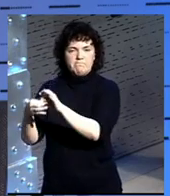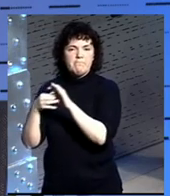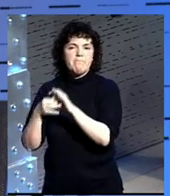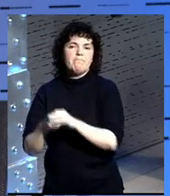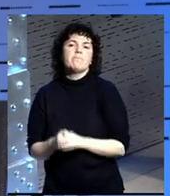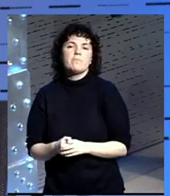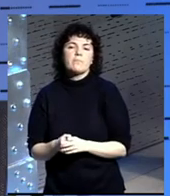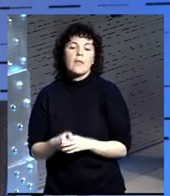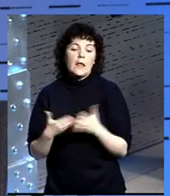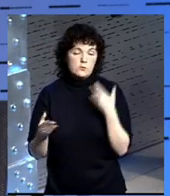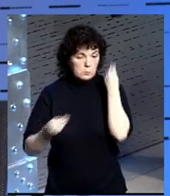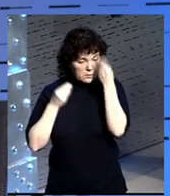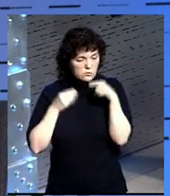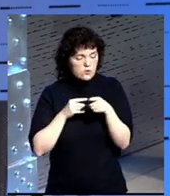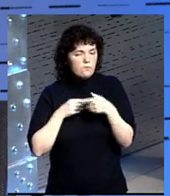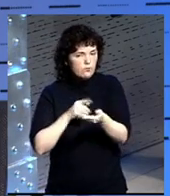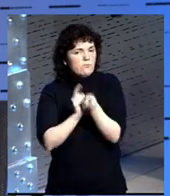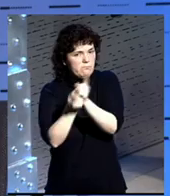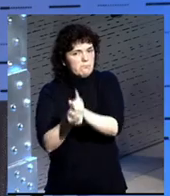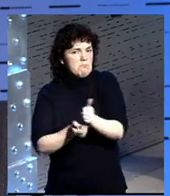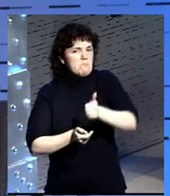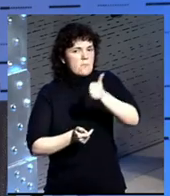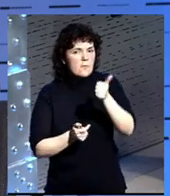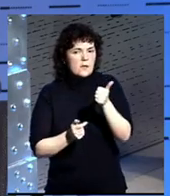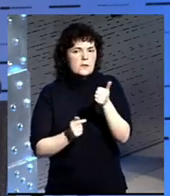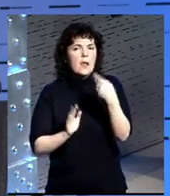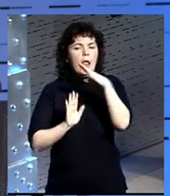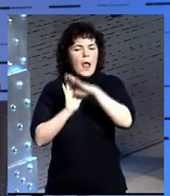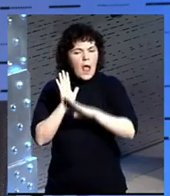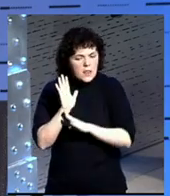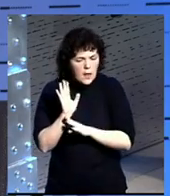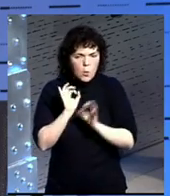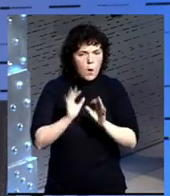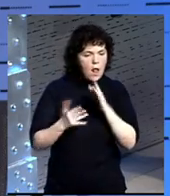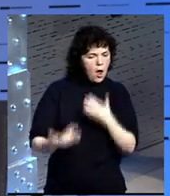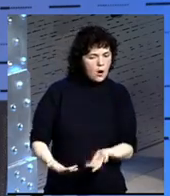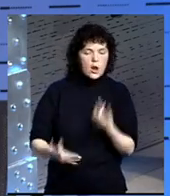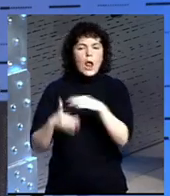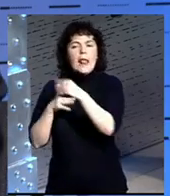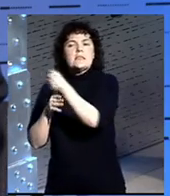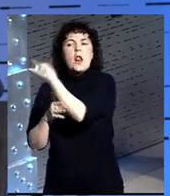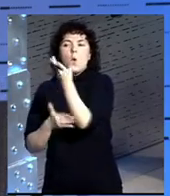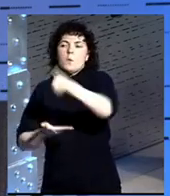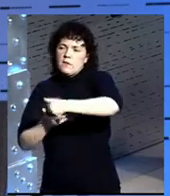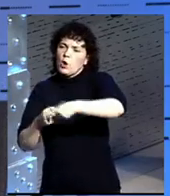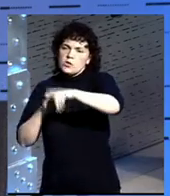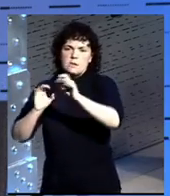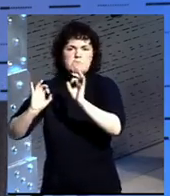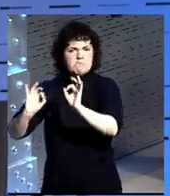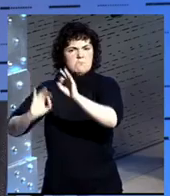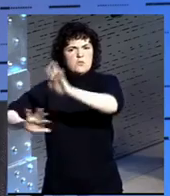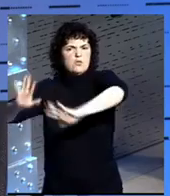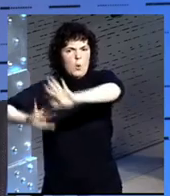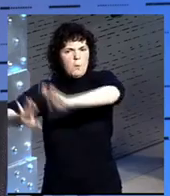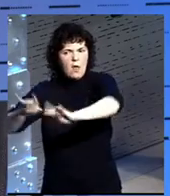eso es lo que yo creo que va a cambiar más. No vamos a tener el catálogo que tenemos. Hay clientes pues que también quieren cosas más sofisticadas porque quieren mayores niveles